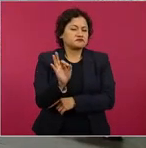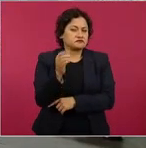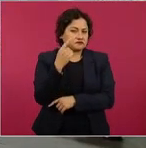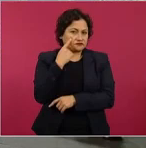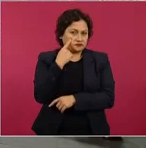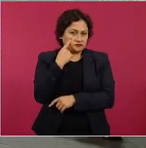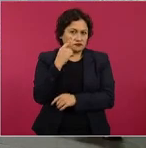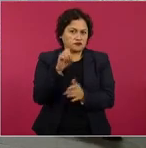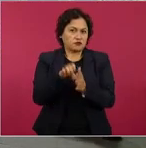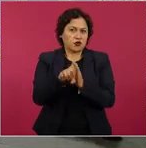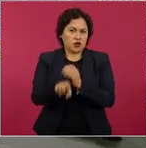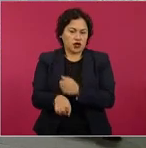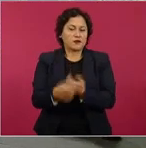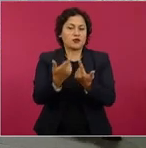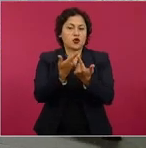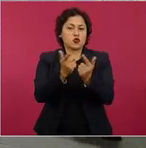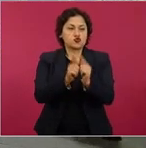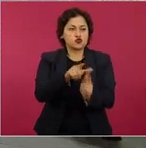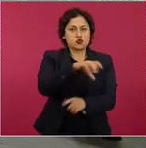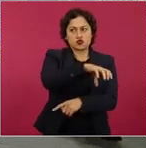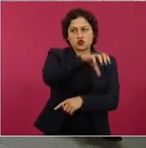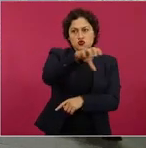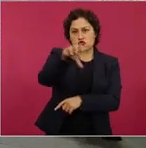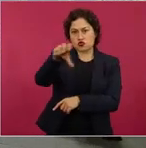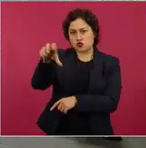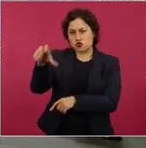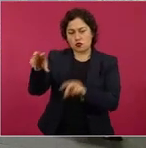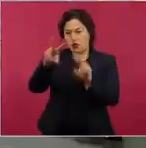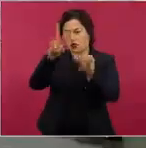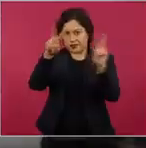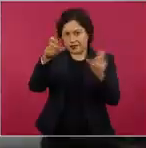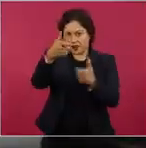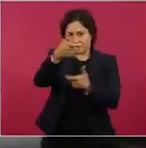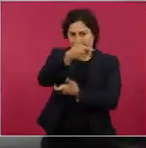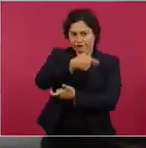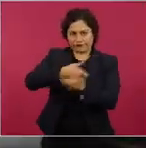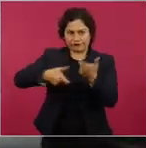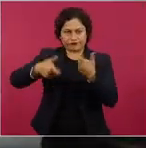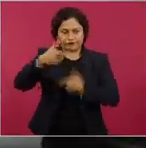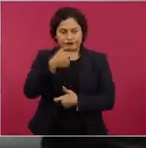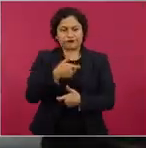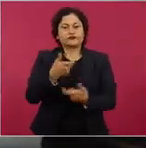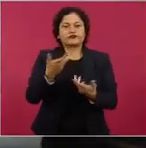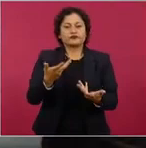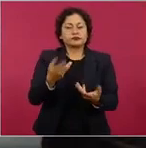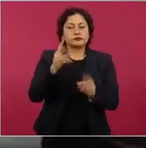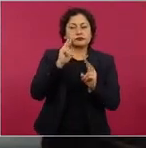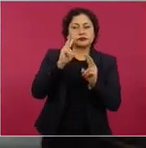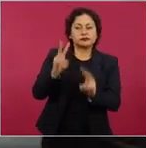Hay grupos financieros que dicen, bueno, toda esta situación en Rusia, en Ucrania,